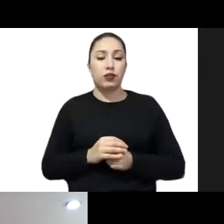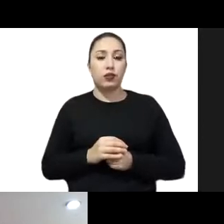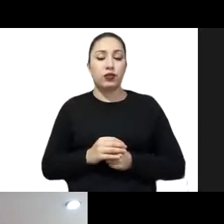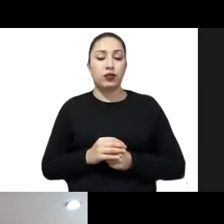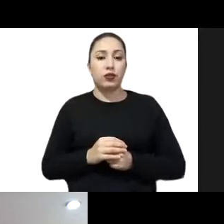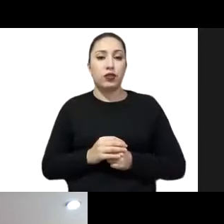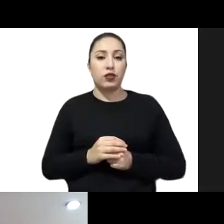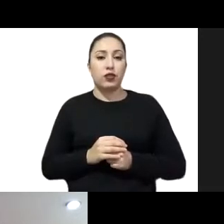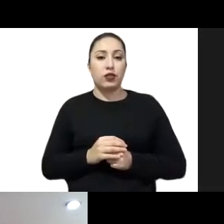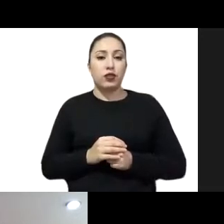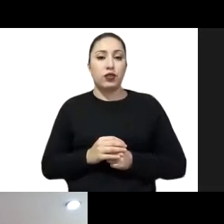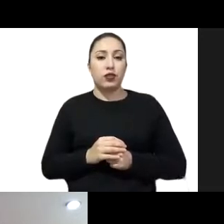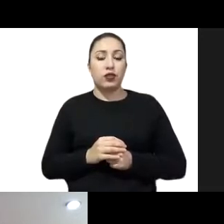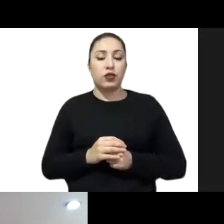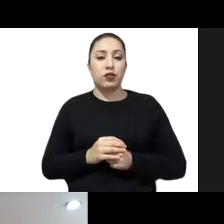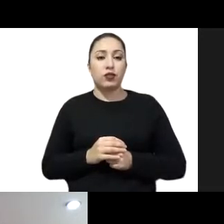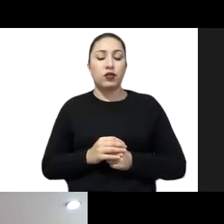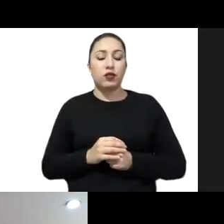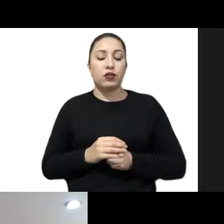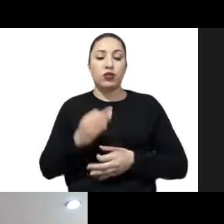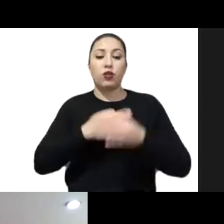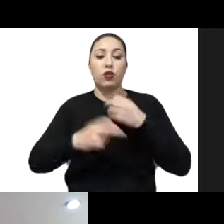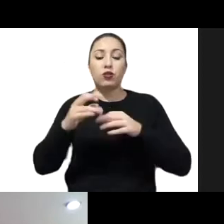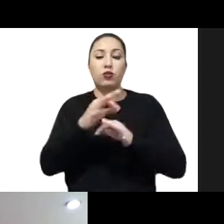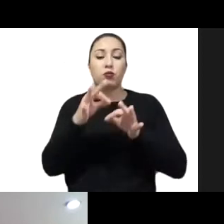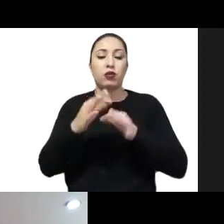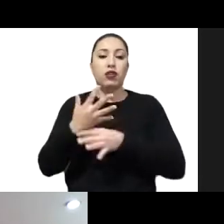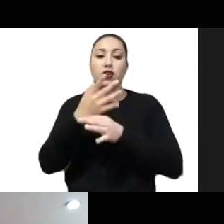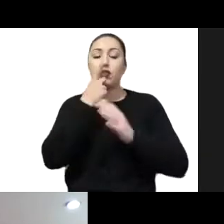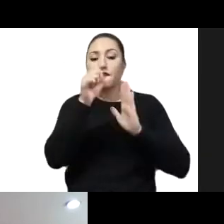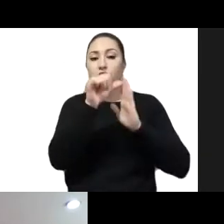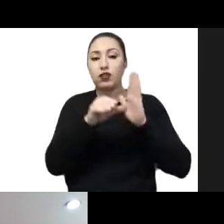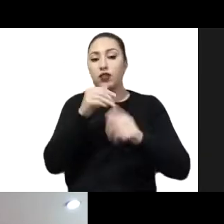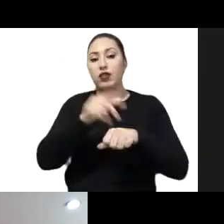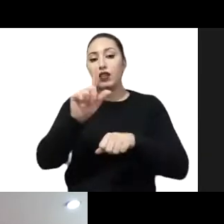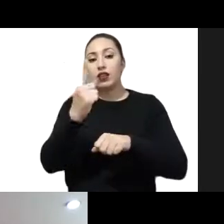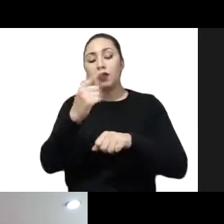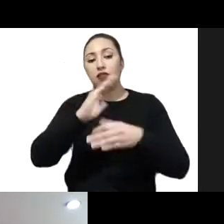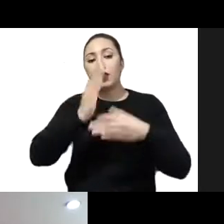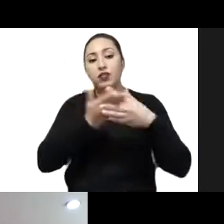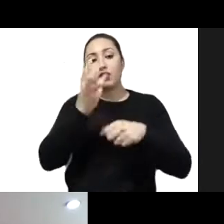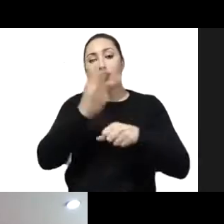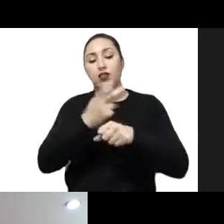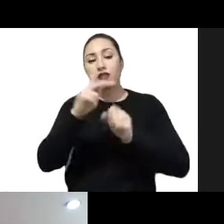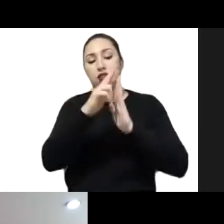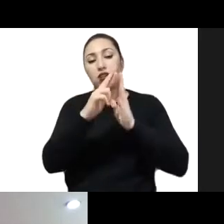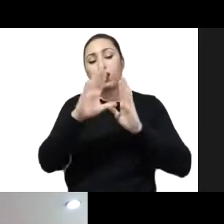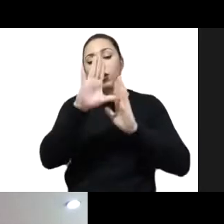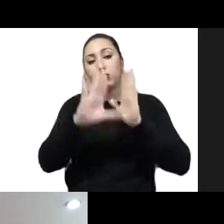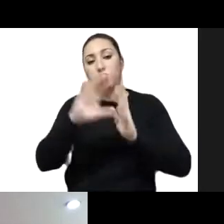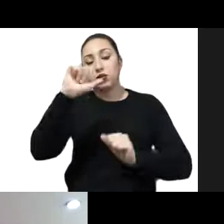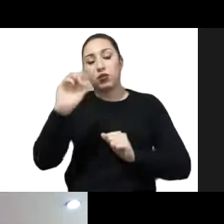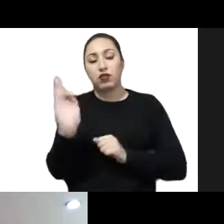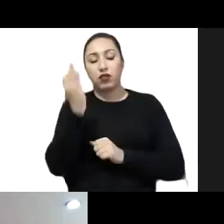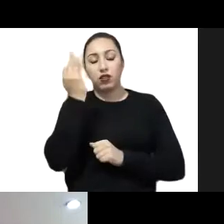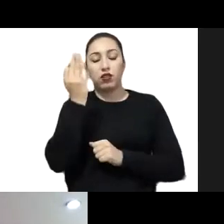los términos que fue presentada de conformidad con el artículo 71, fracción tercera de la Constitución Política de los